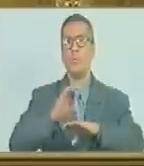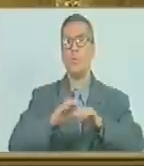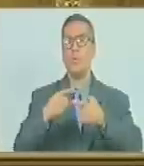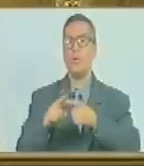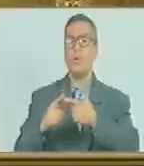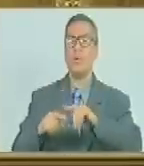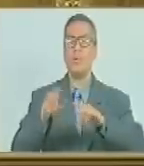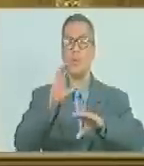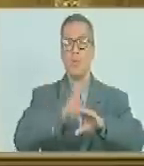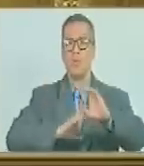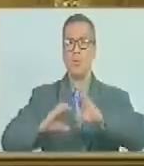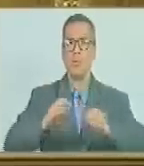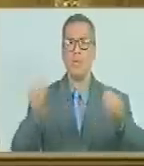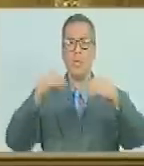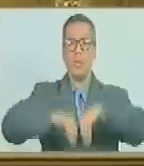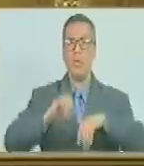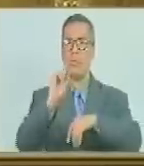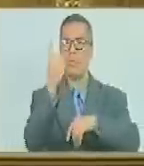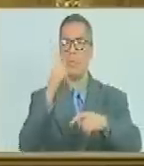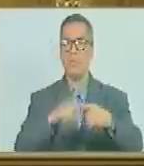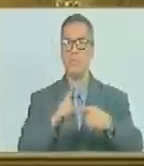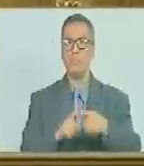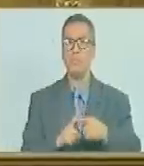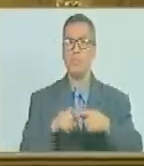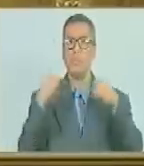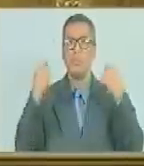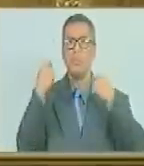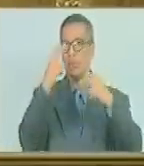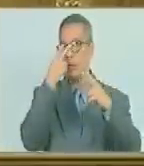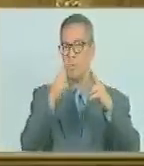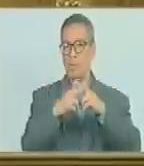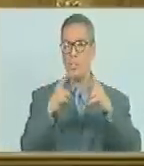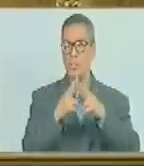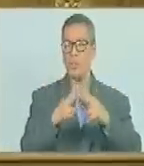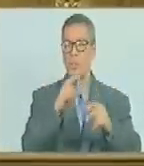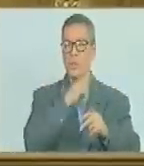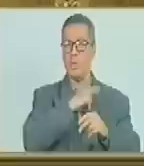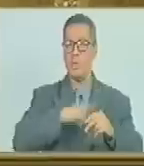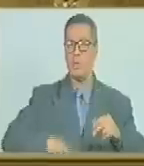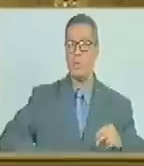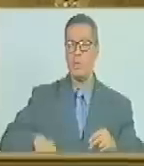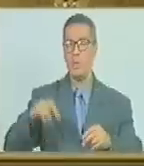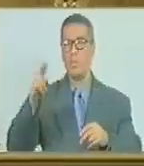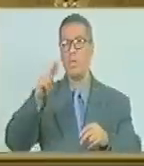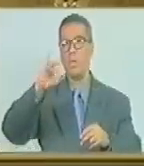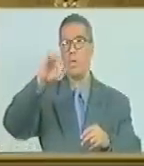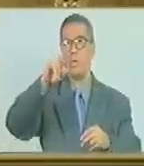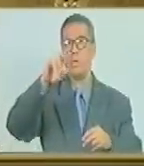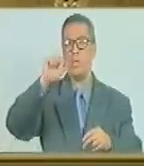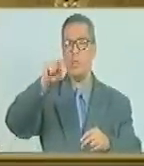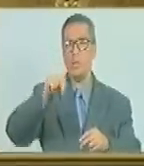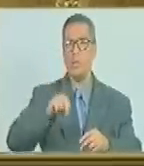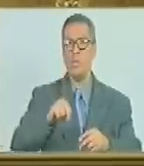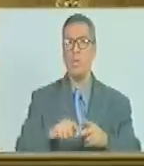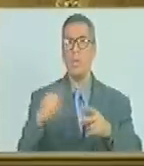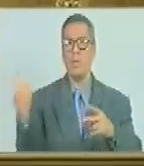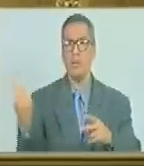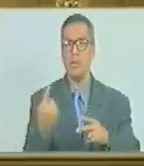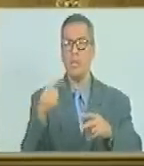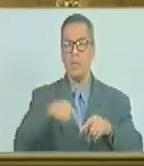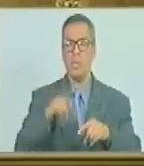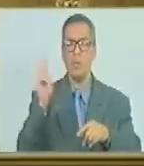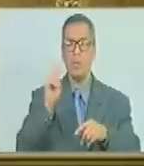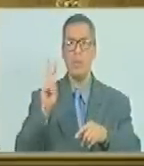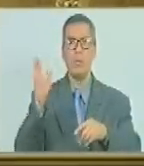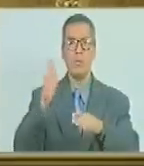pluripolar, acuerda. Primero, celebrar la visita del presidente de la República Islámica de Irán, Sayed Ebrahim Raisi, a la República Bolivariana de